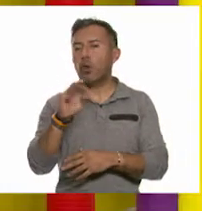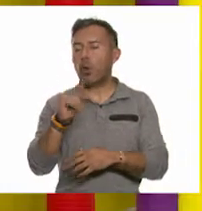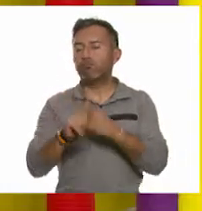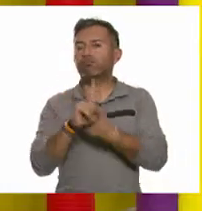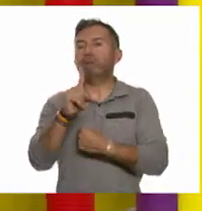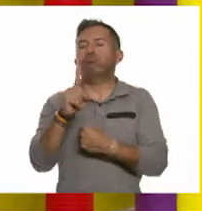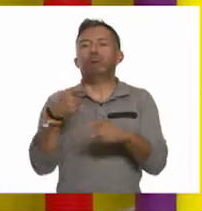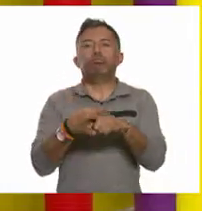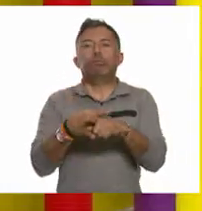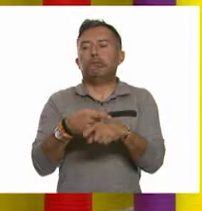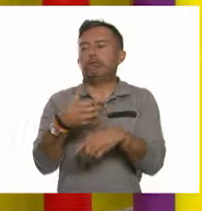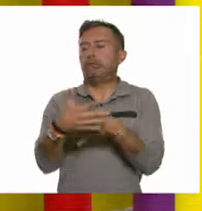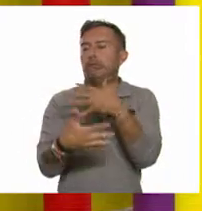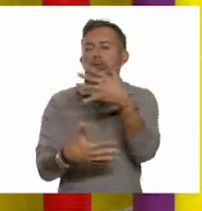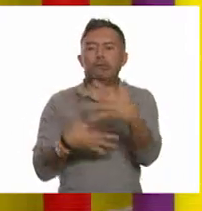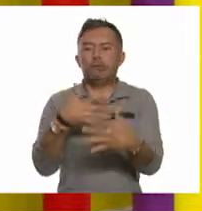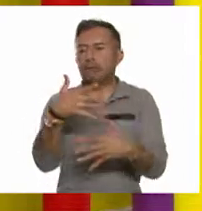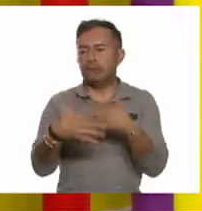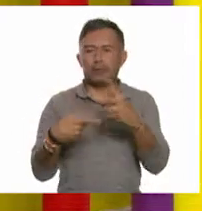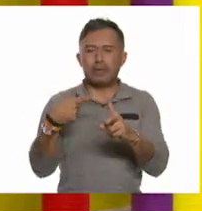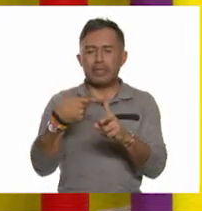Y